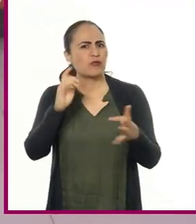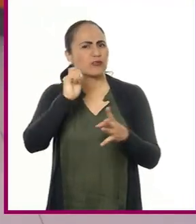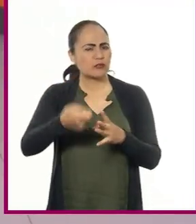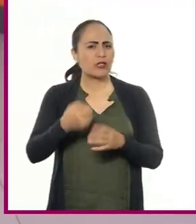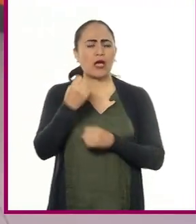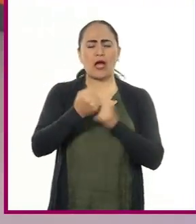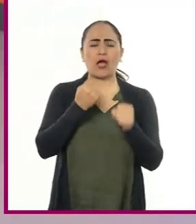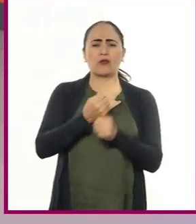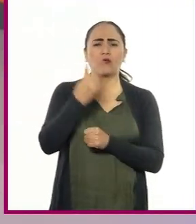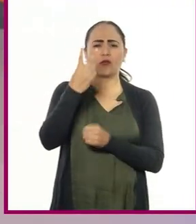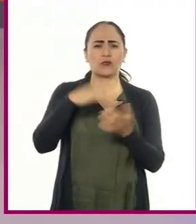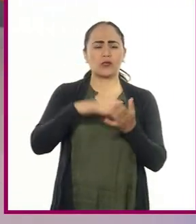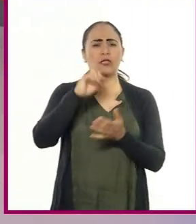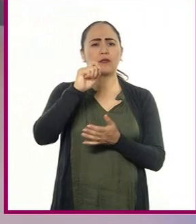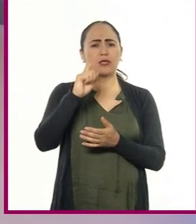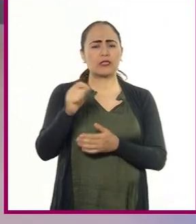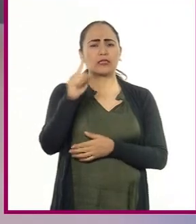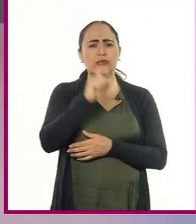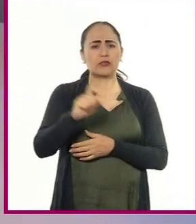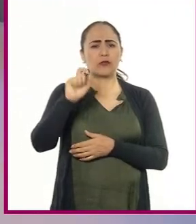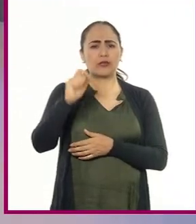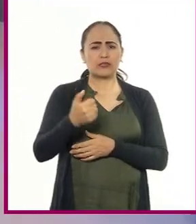se tenían